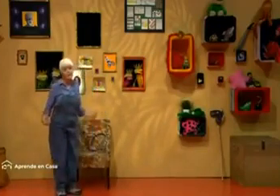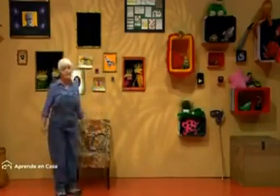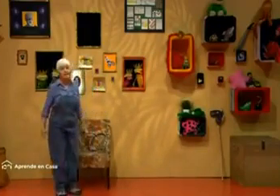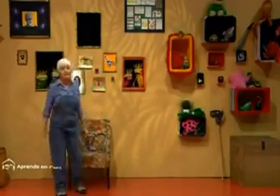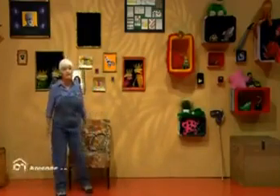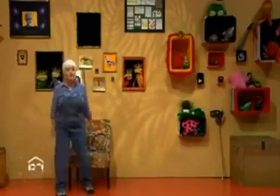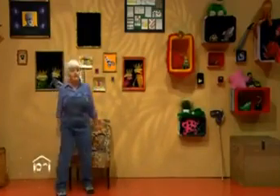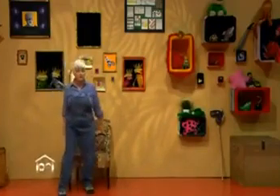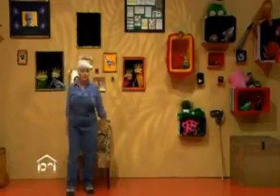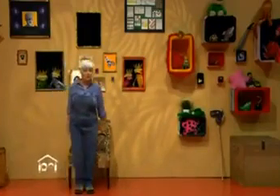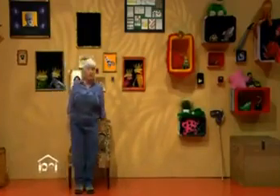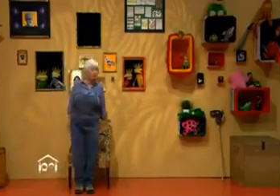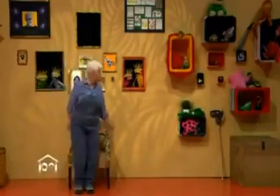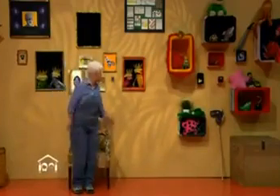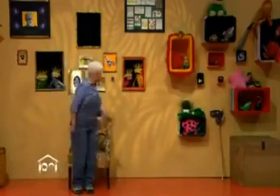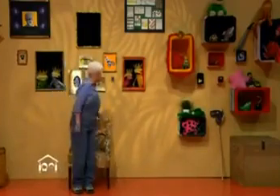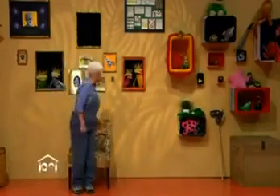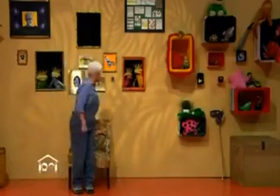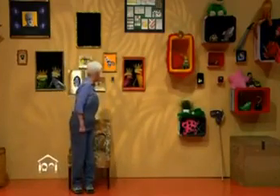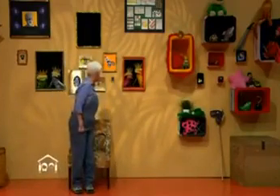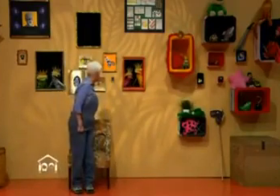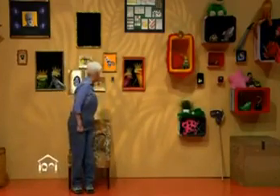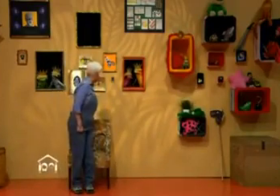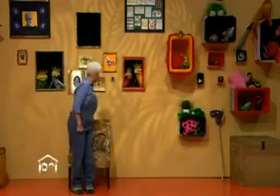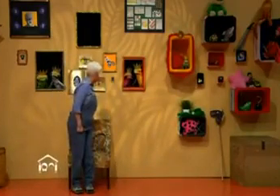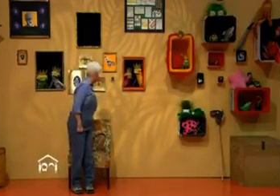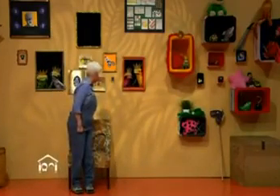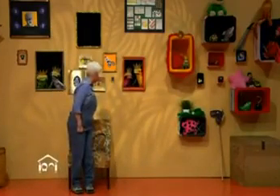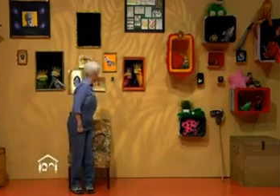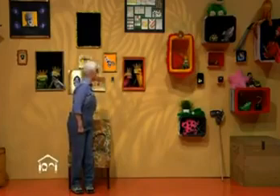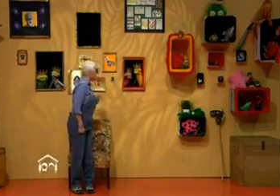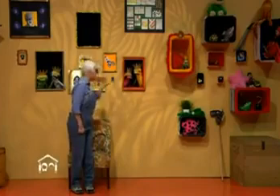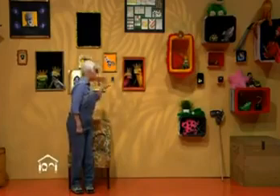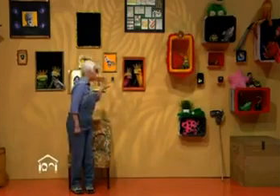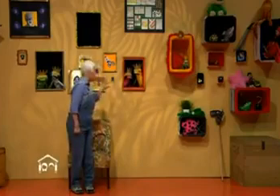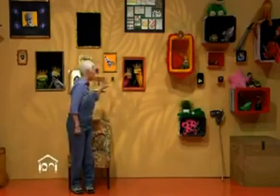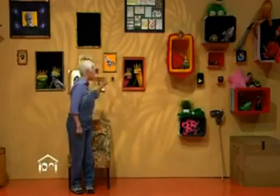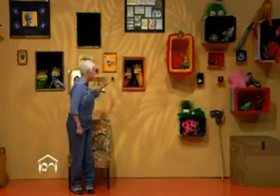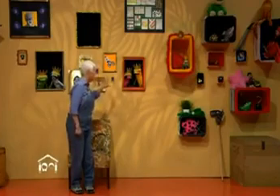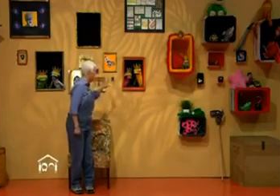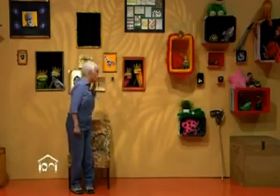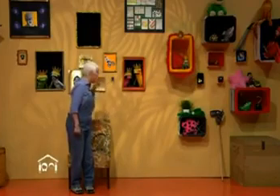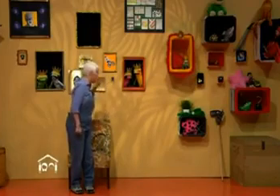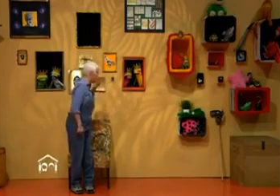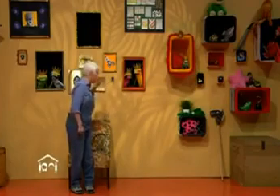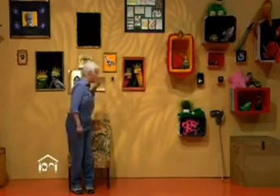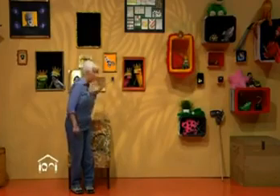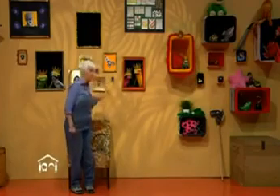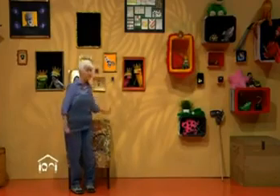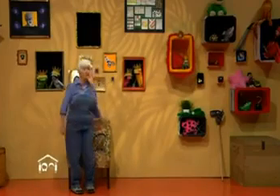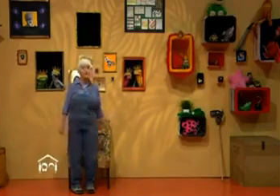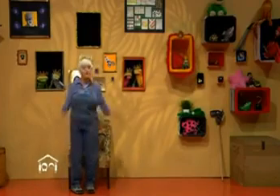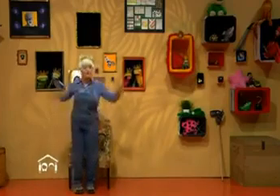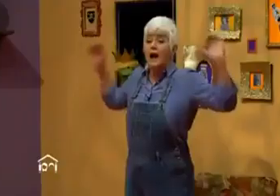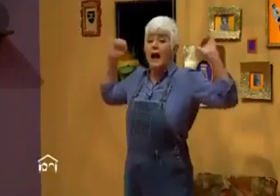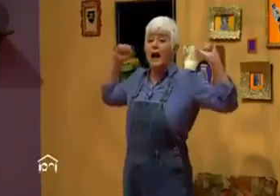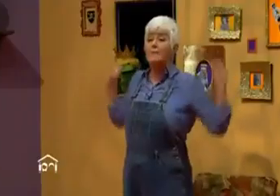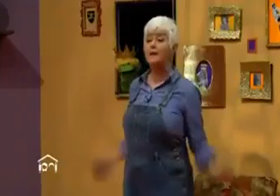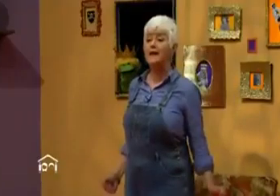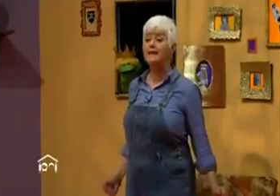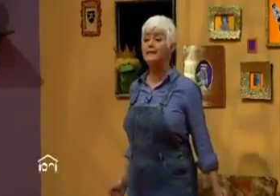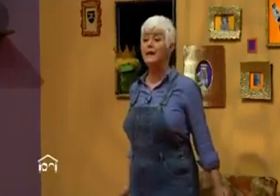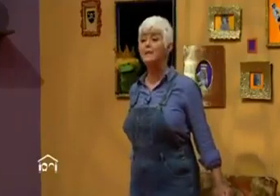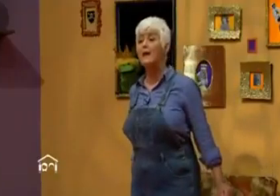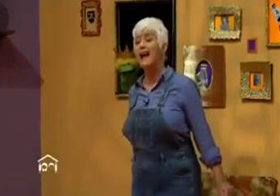puso nombres de felinos. A continuación... Quiero que se presenten. Yo digo su nombre y ustedes se mueven para que sepan que son ustedes.